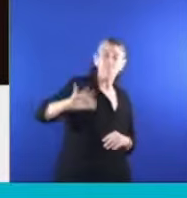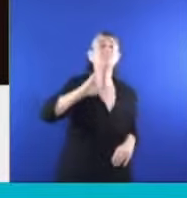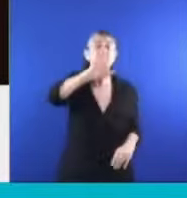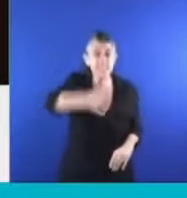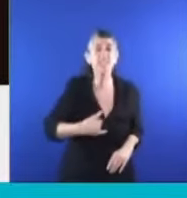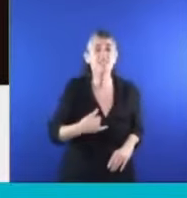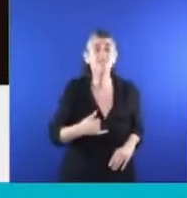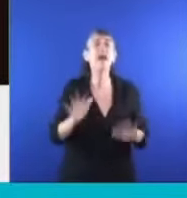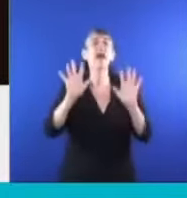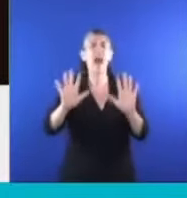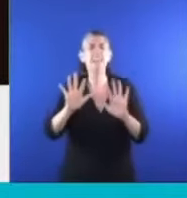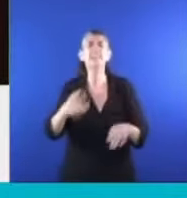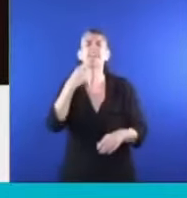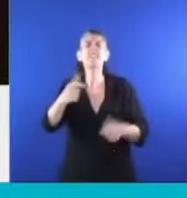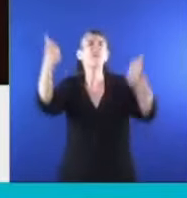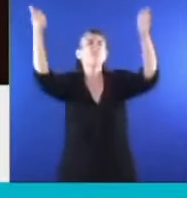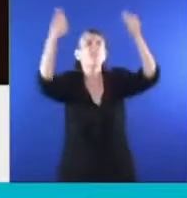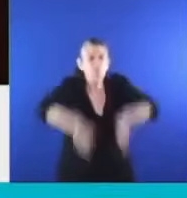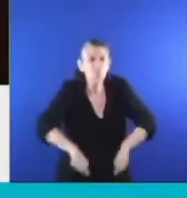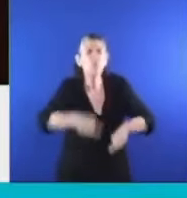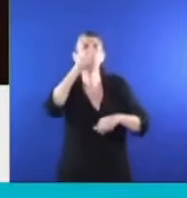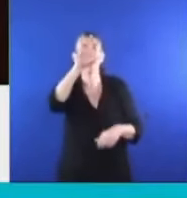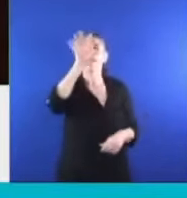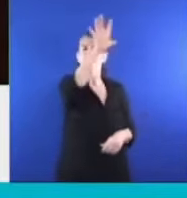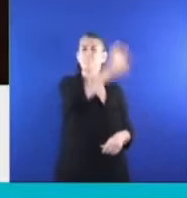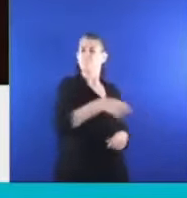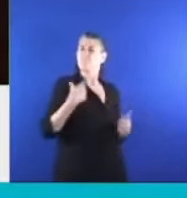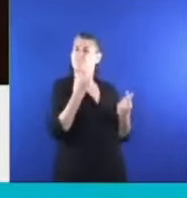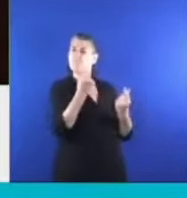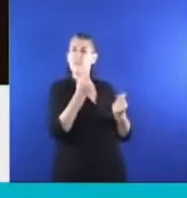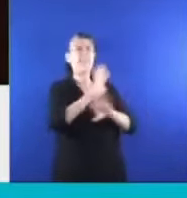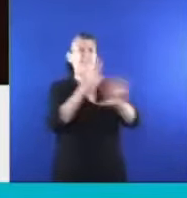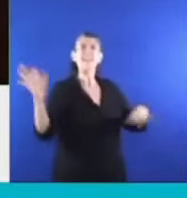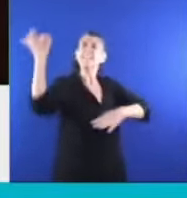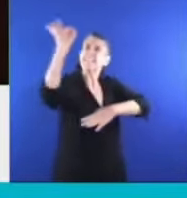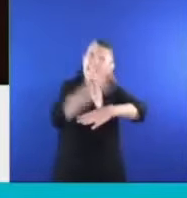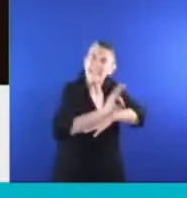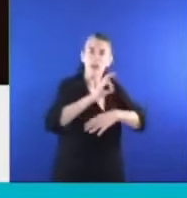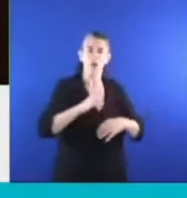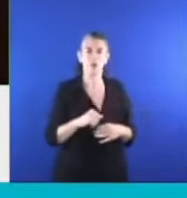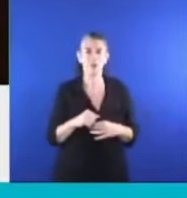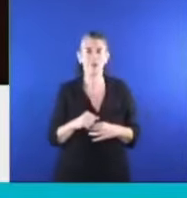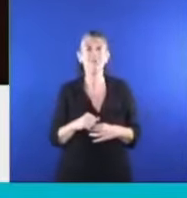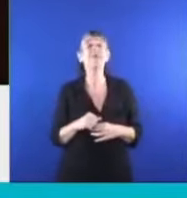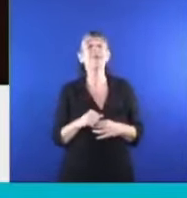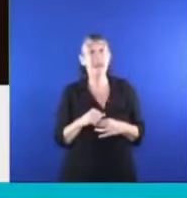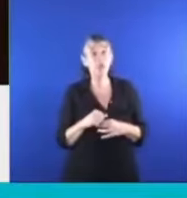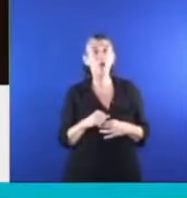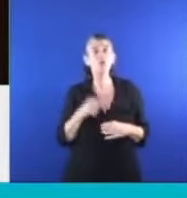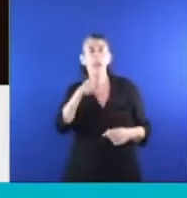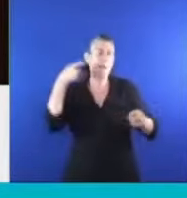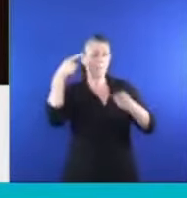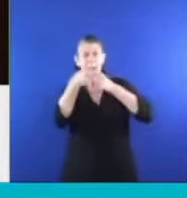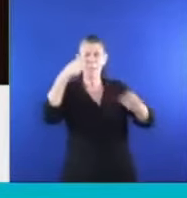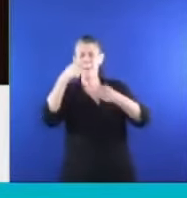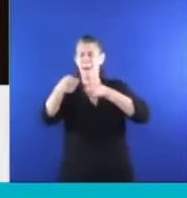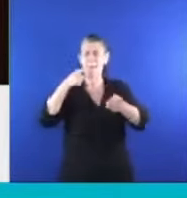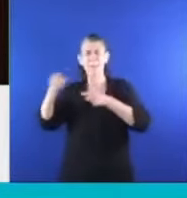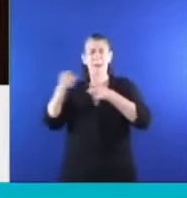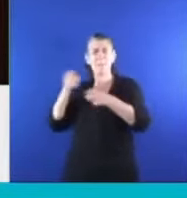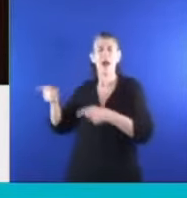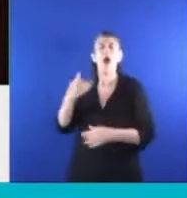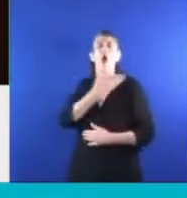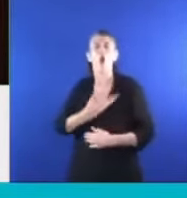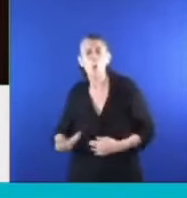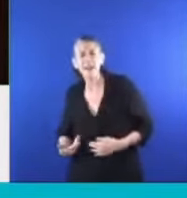escuchan, sostuvo que iba a fundir a las provincias, que las iba a dejar sin un peso. Comenzó entonces una andanada de agresiones hacia los gobernadores, los diputados